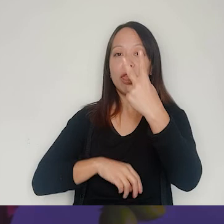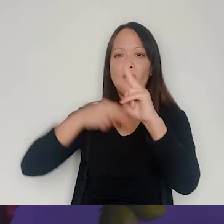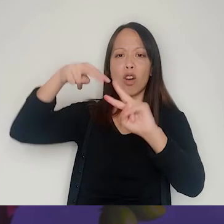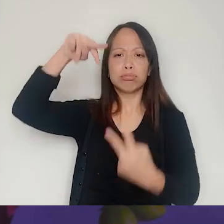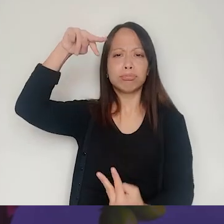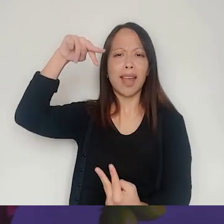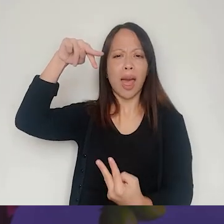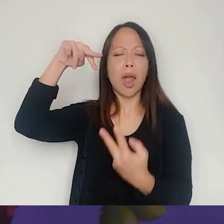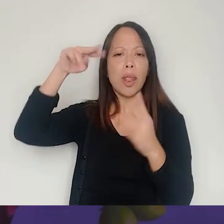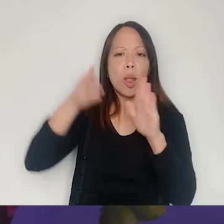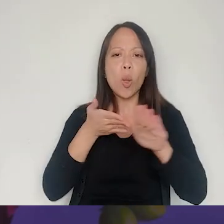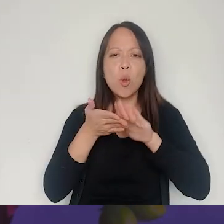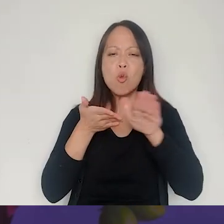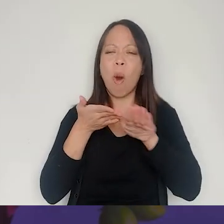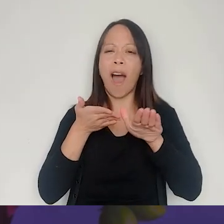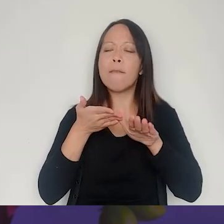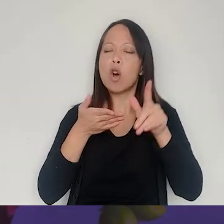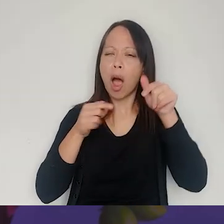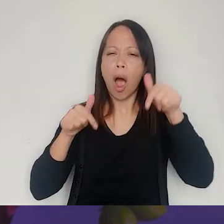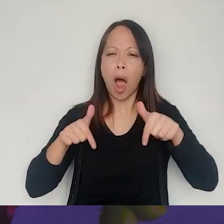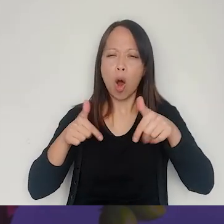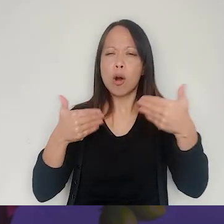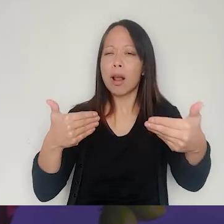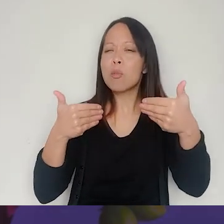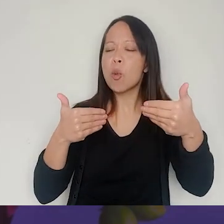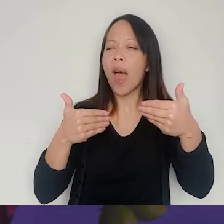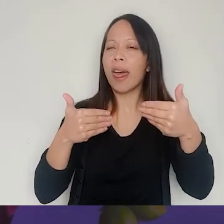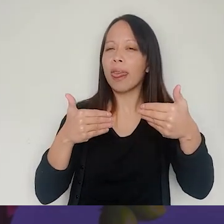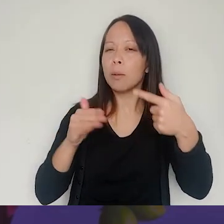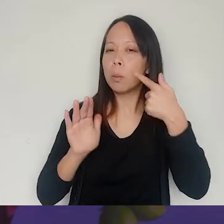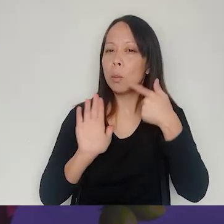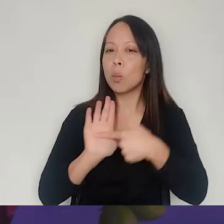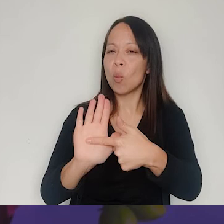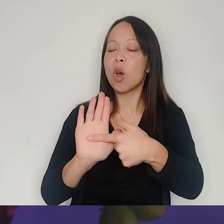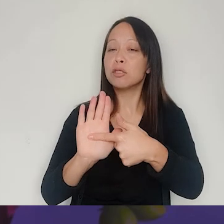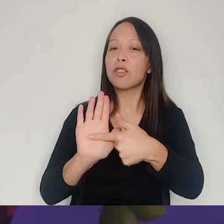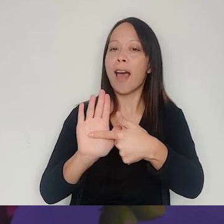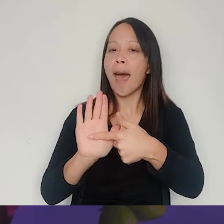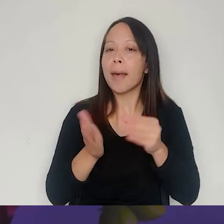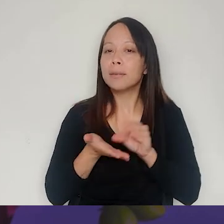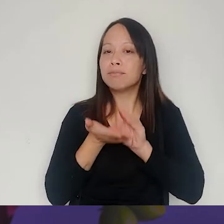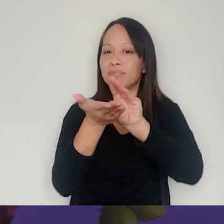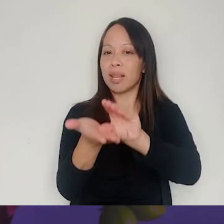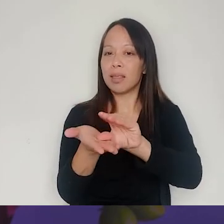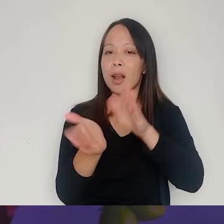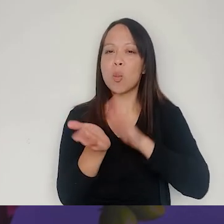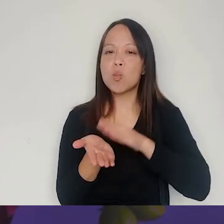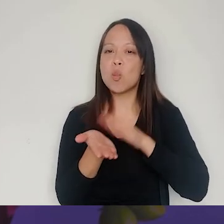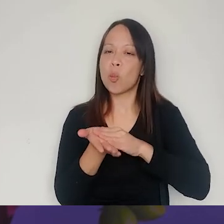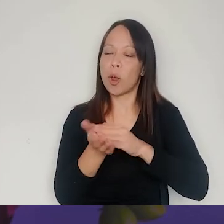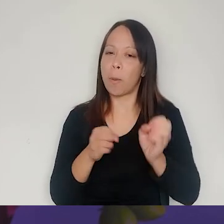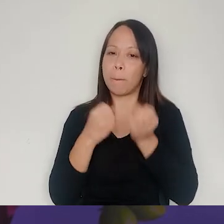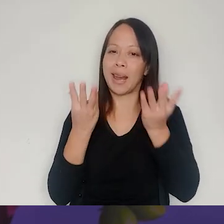demostró la rentabilidad de estas pruebas genéticas, ¿no? Ahora es como que podemos, por lo menos, evidenciar que merece la pena invertir en este tipo de pruebas.